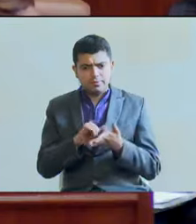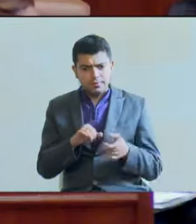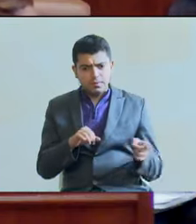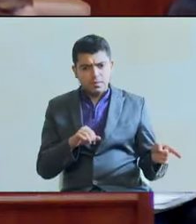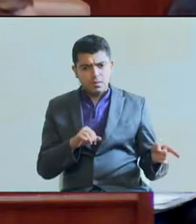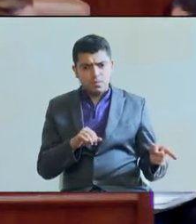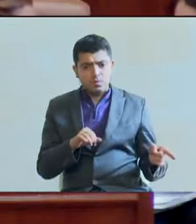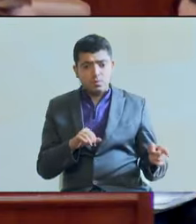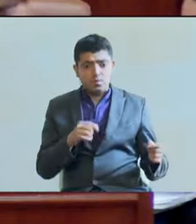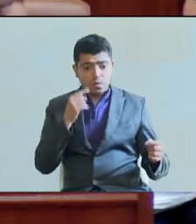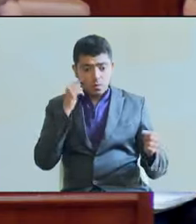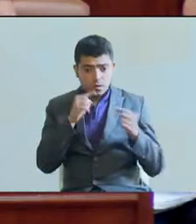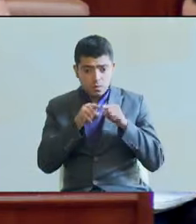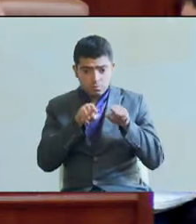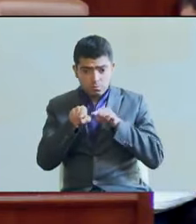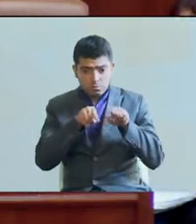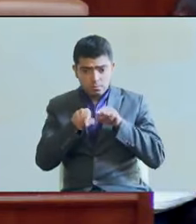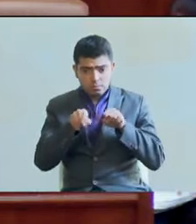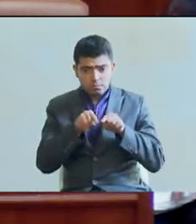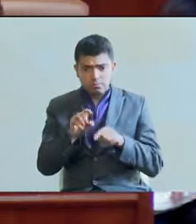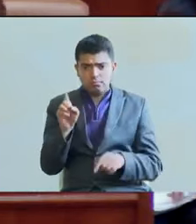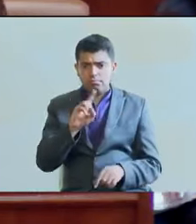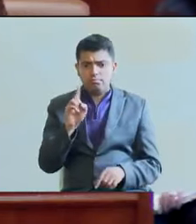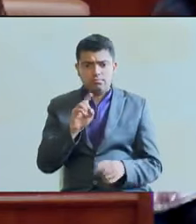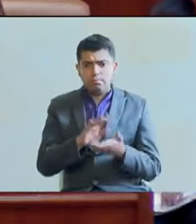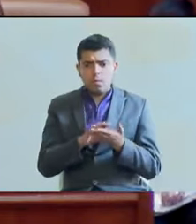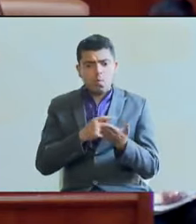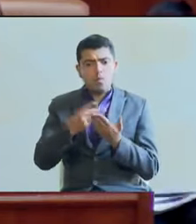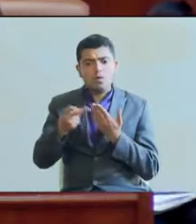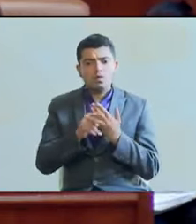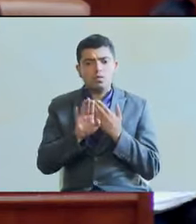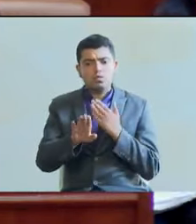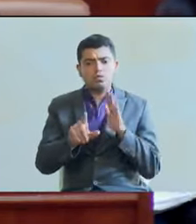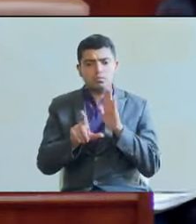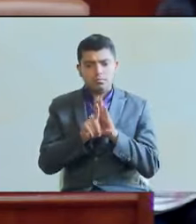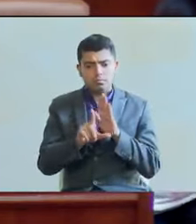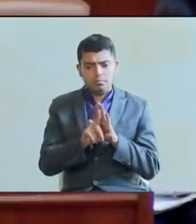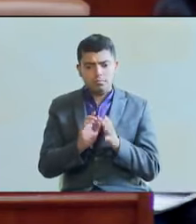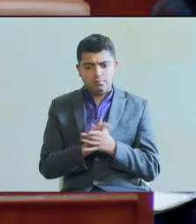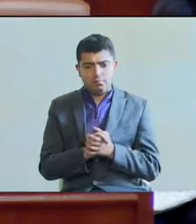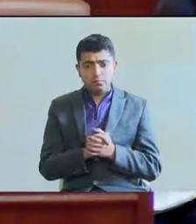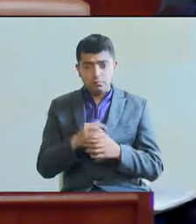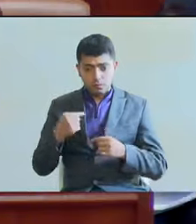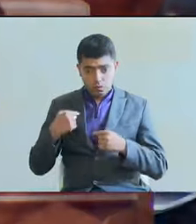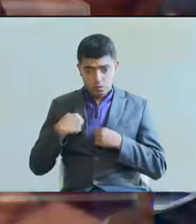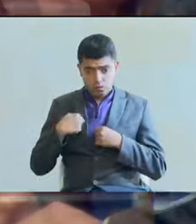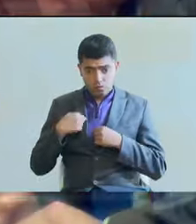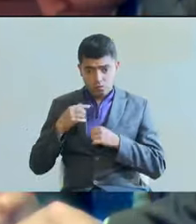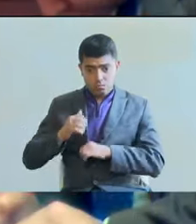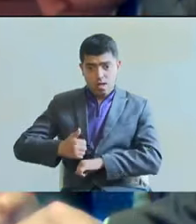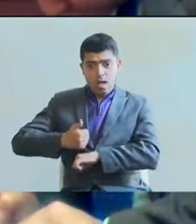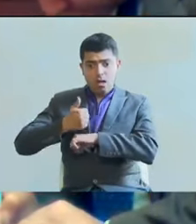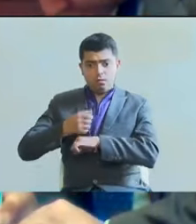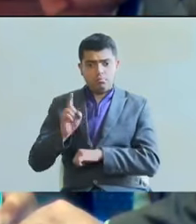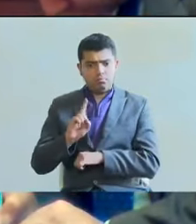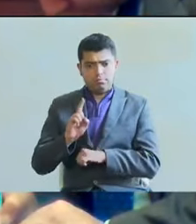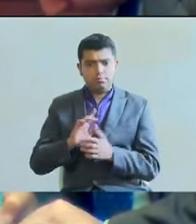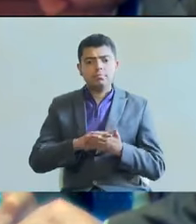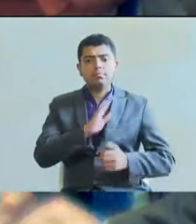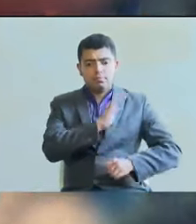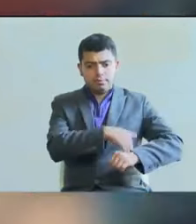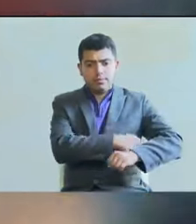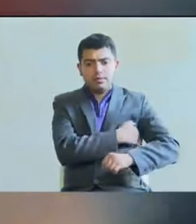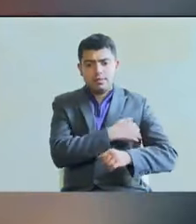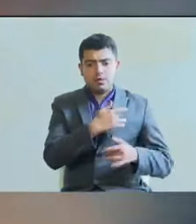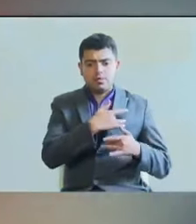competencia entre ninguna especialidad Este es un proyecto de ley que si bien no es de mi autoría se trabajó con el Ministerio de